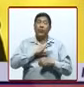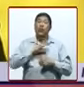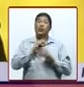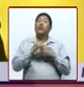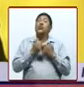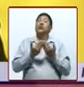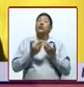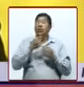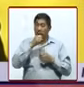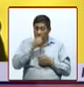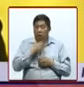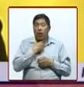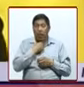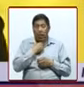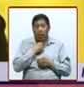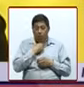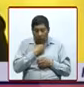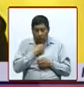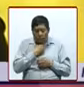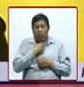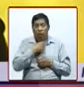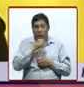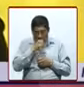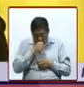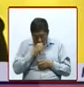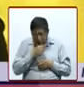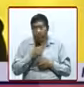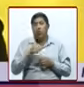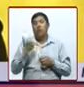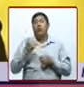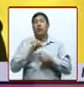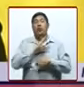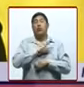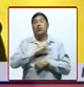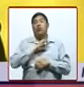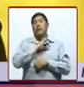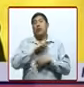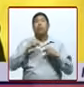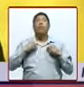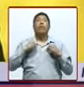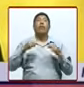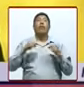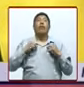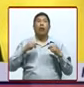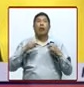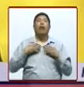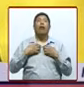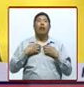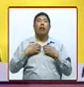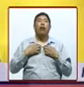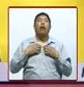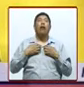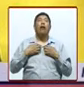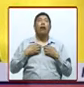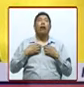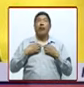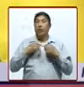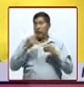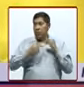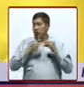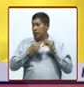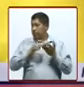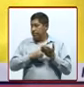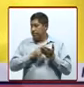las infecciones respiratorias agudas y otro es el comportamiento de las neumonías. Con respecto a esto,